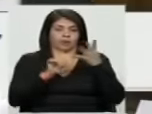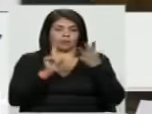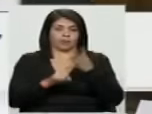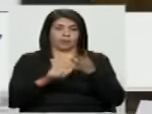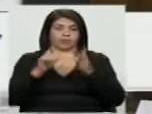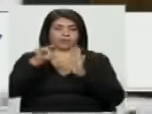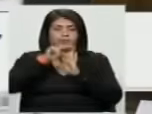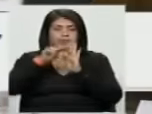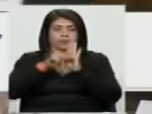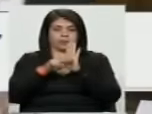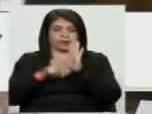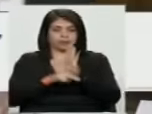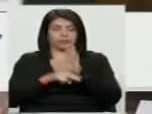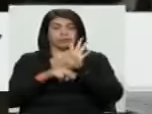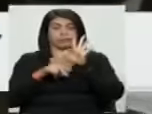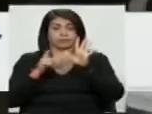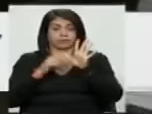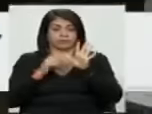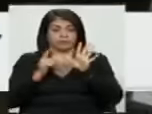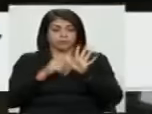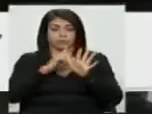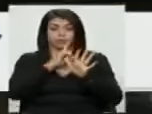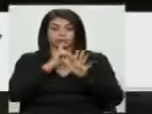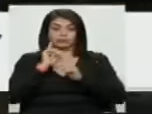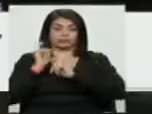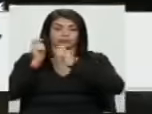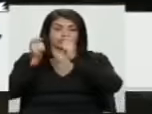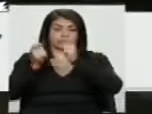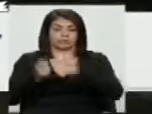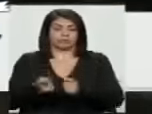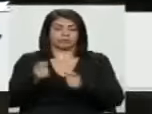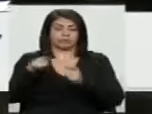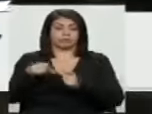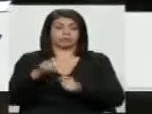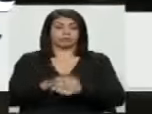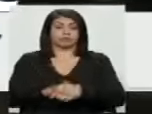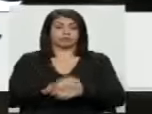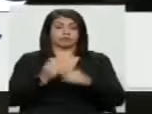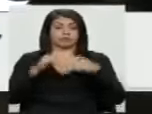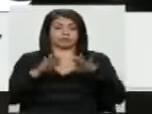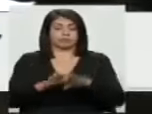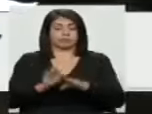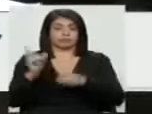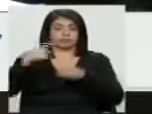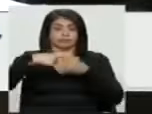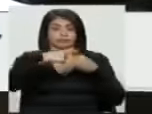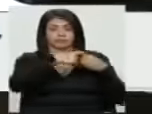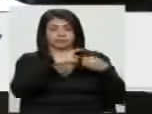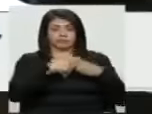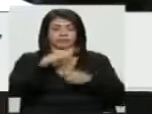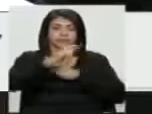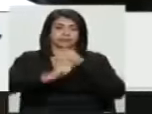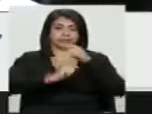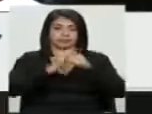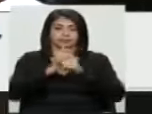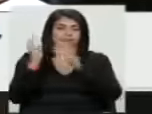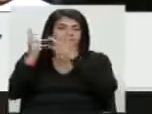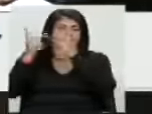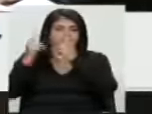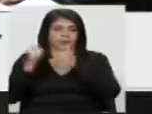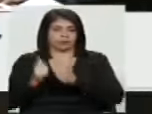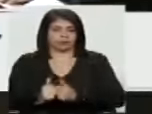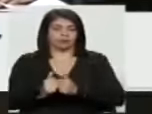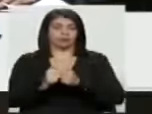los estatutos. 5. Nombramientos y o ceses de los miembros, asociados,